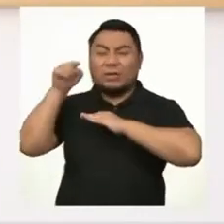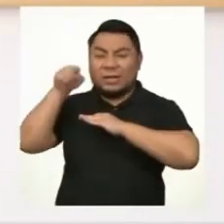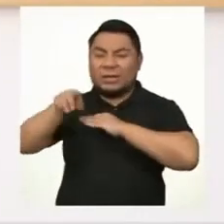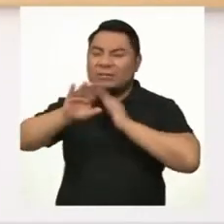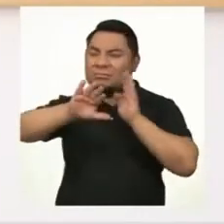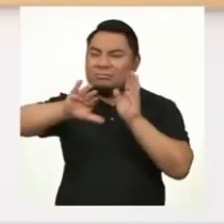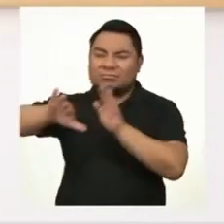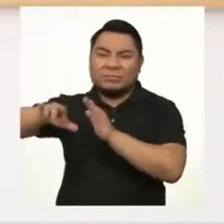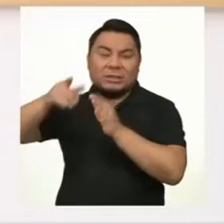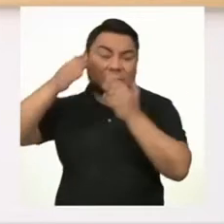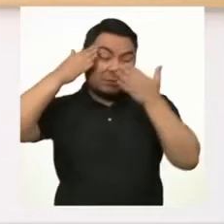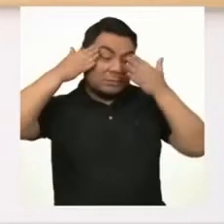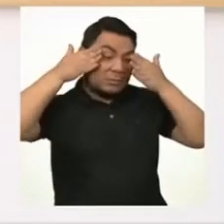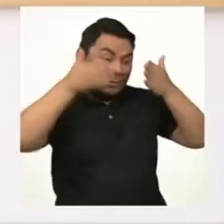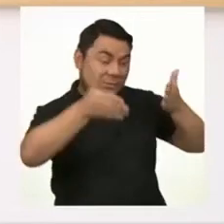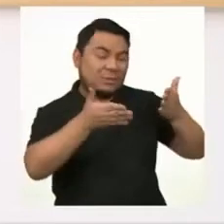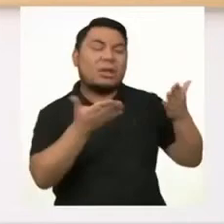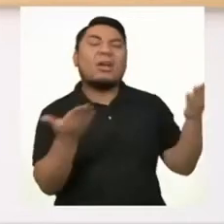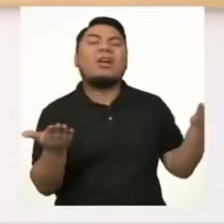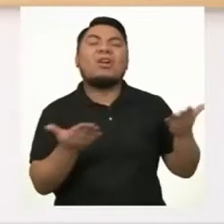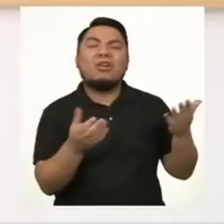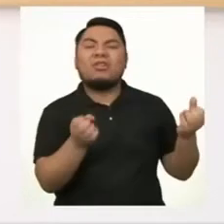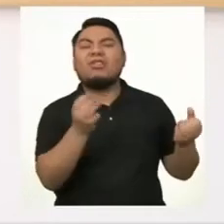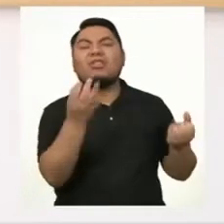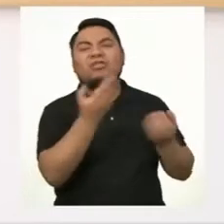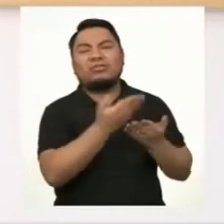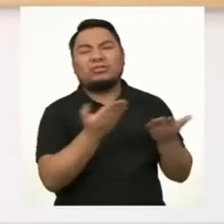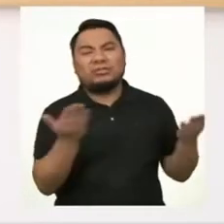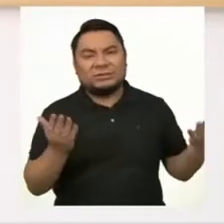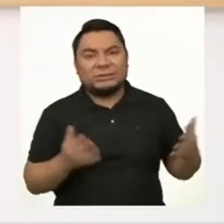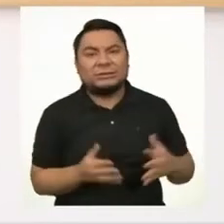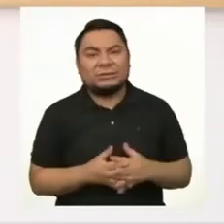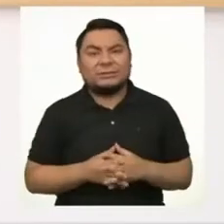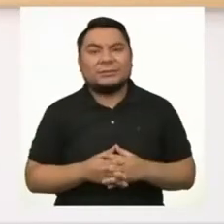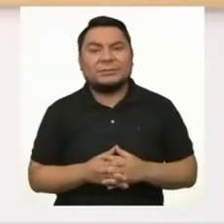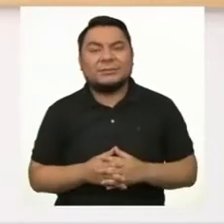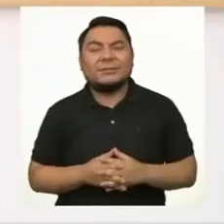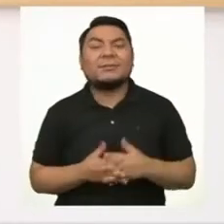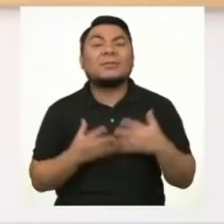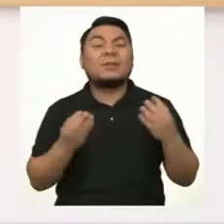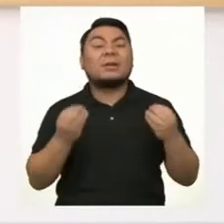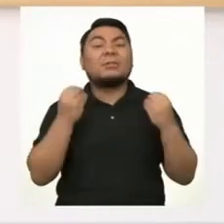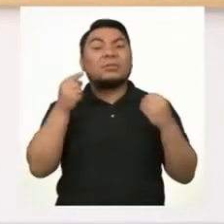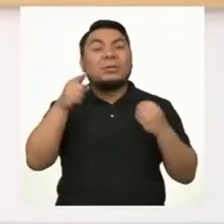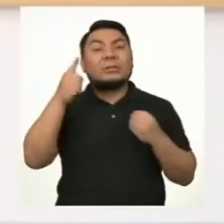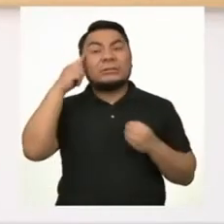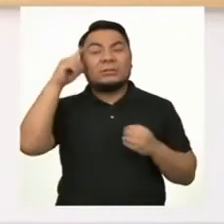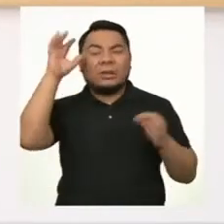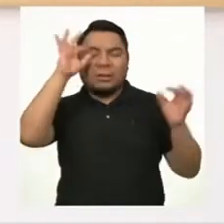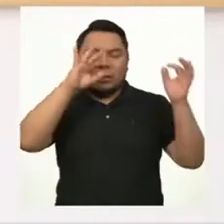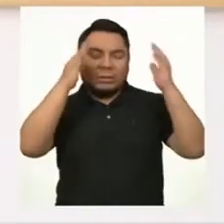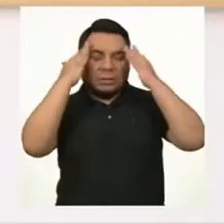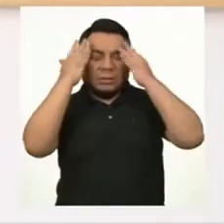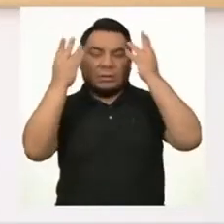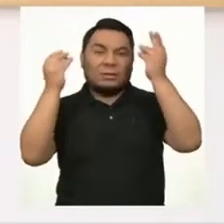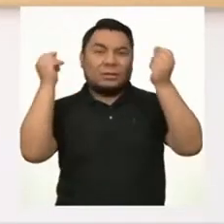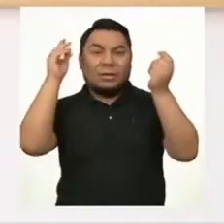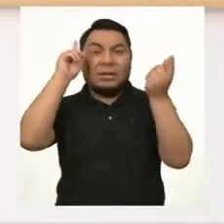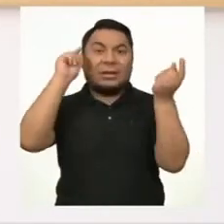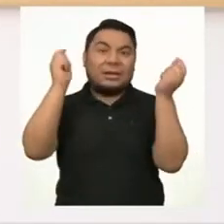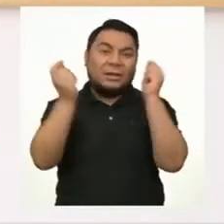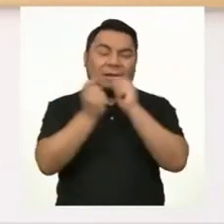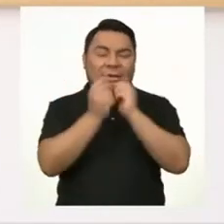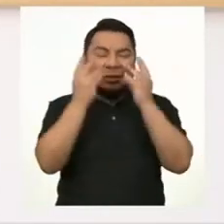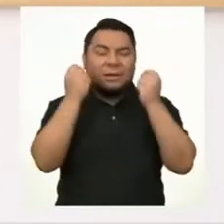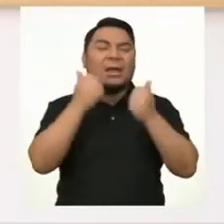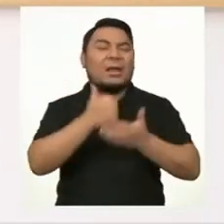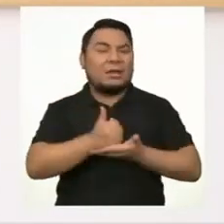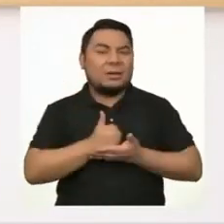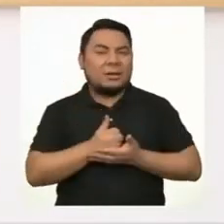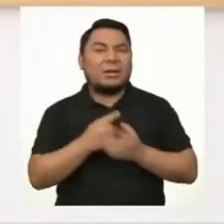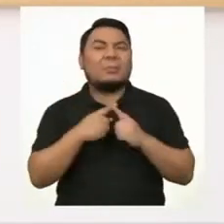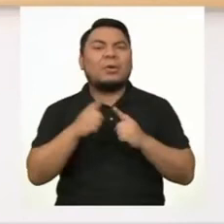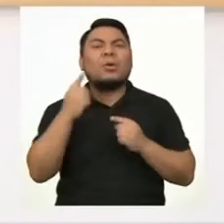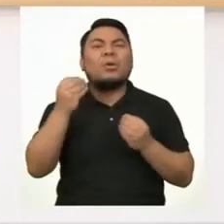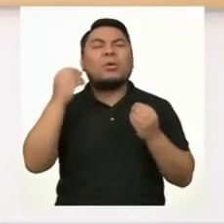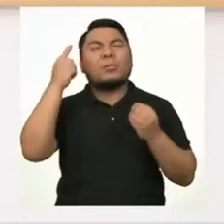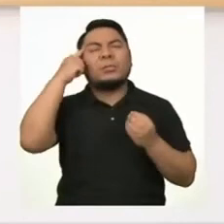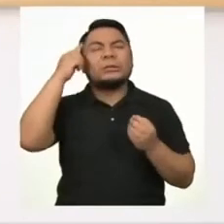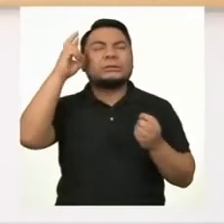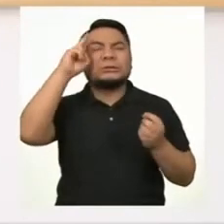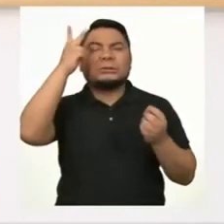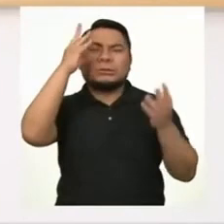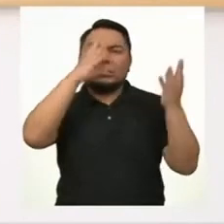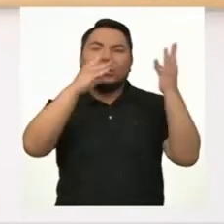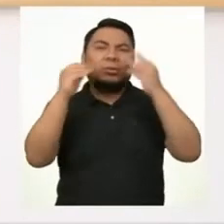poner nuestro foco de atención en otras cosas. Porque distraer la mente ayuda. ¿Pero de qué forma la distracción